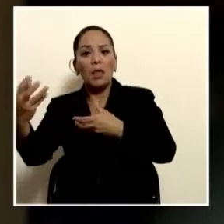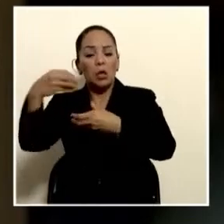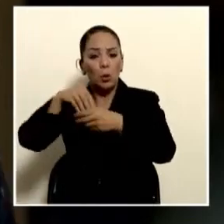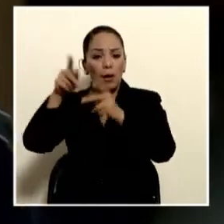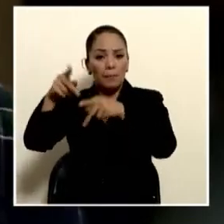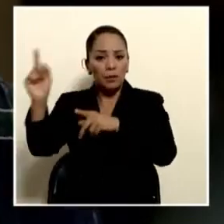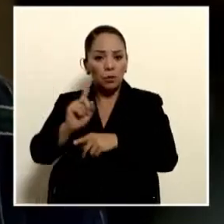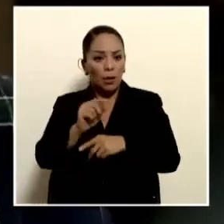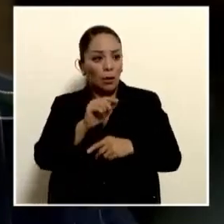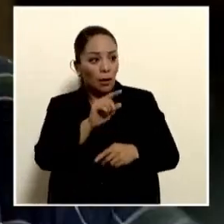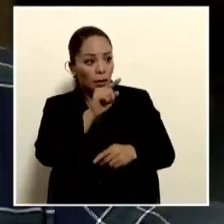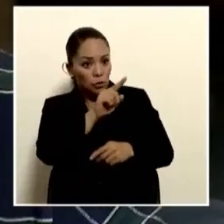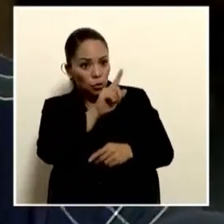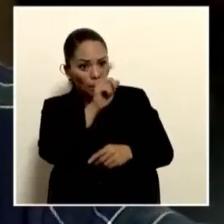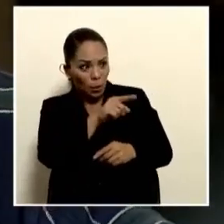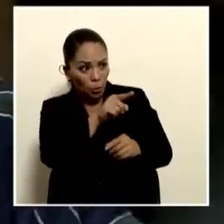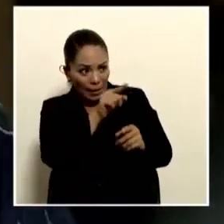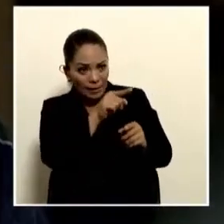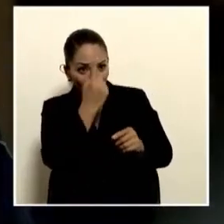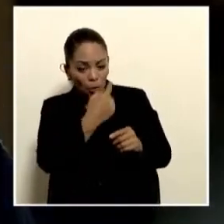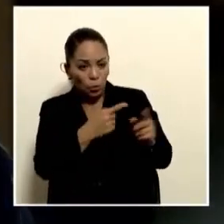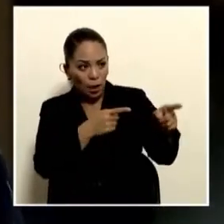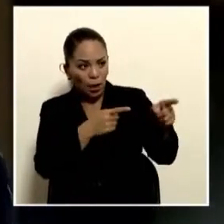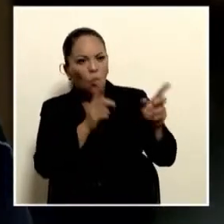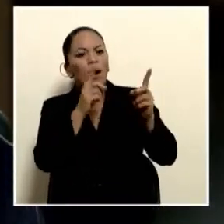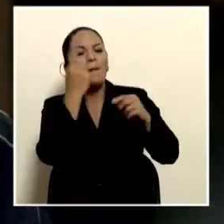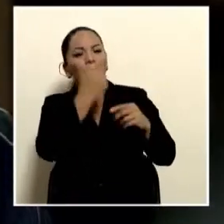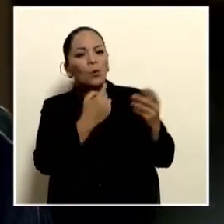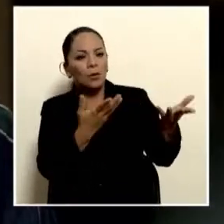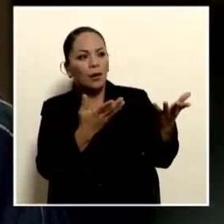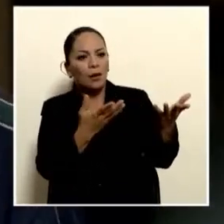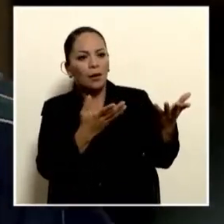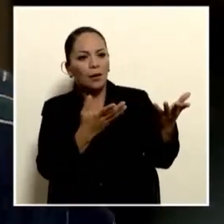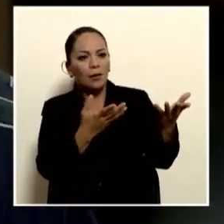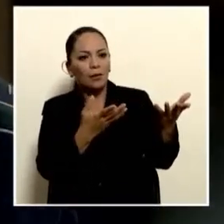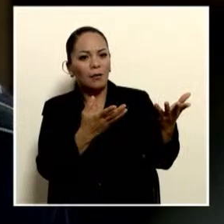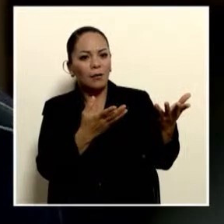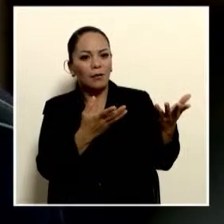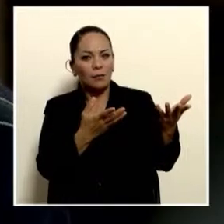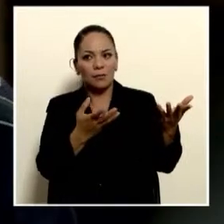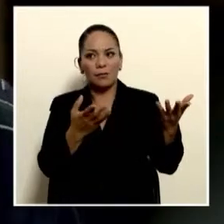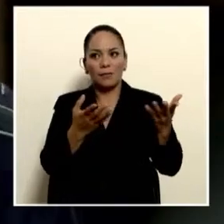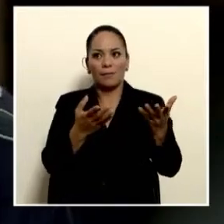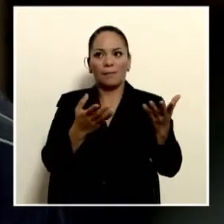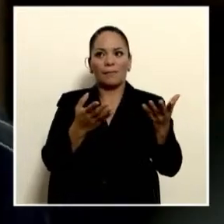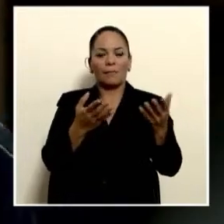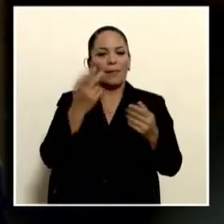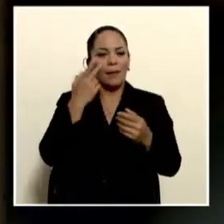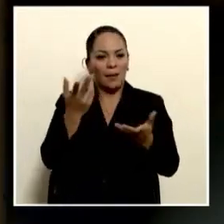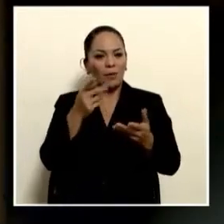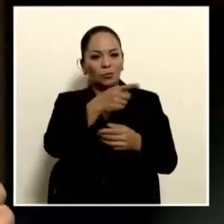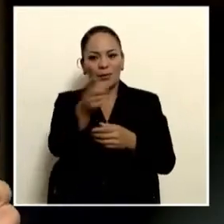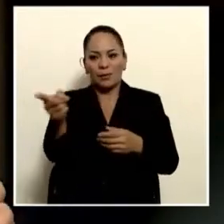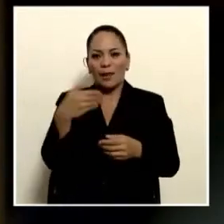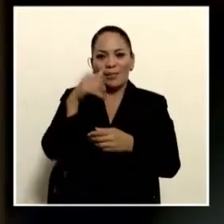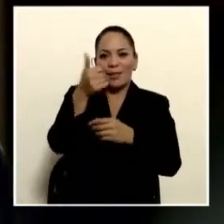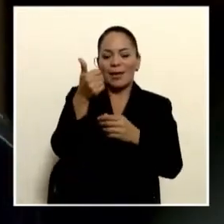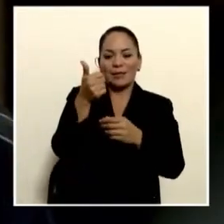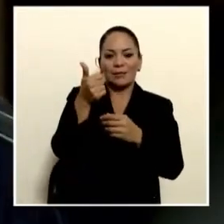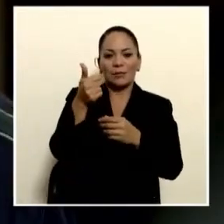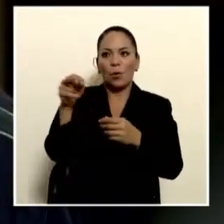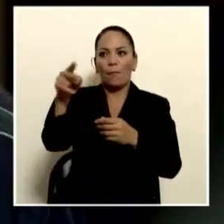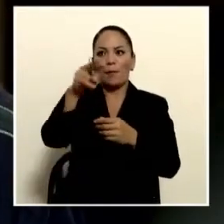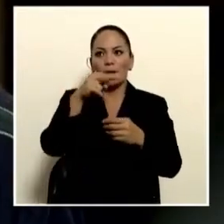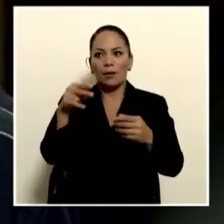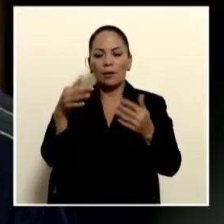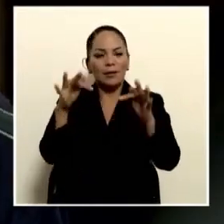ver, esa es la pregunta suya. Tenía una continuación. ¿Cuál es la pregunta? Porque se está mandando un editorial y mira, tiene 10 compañeros aquí